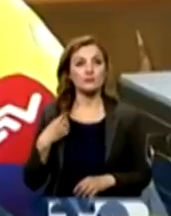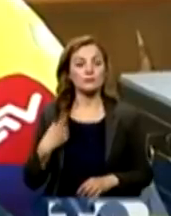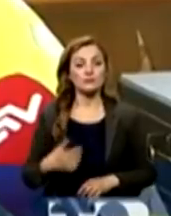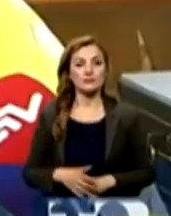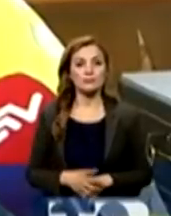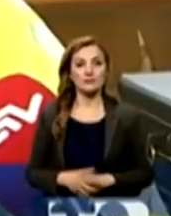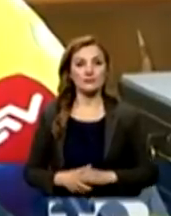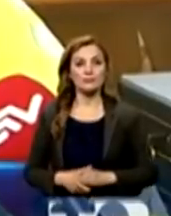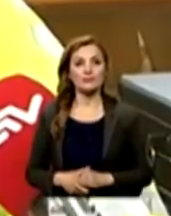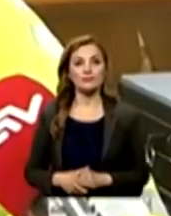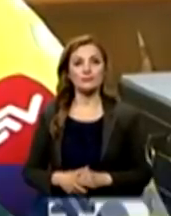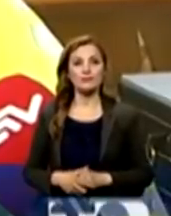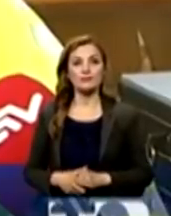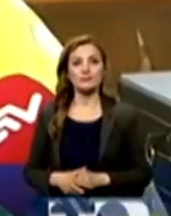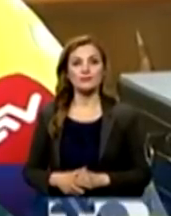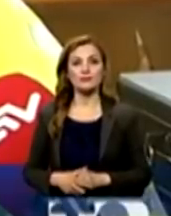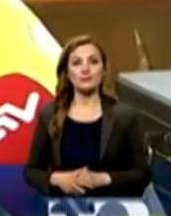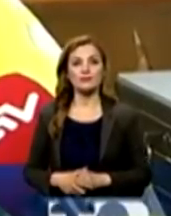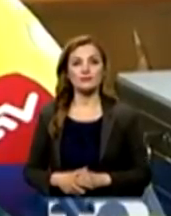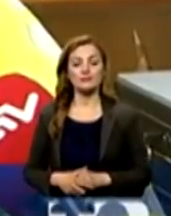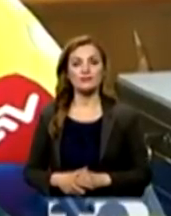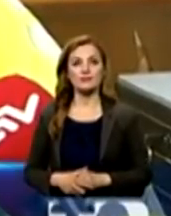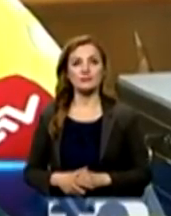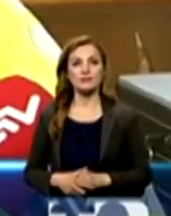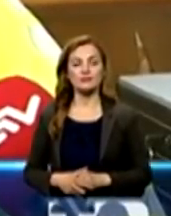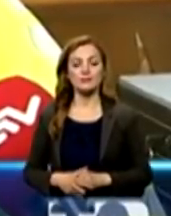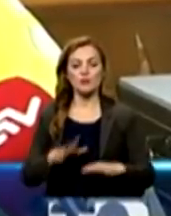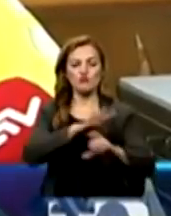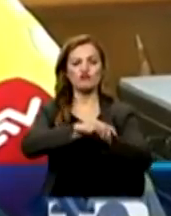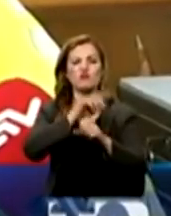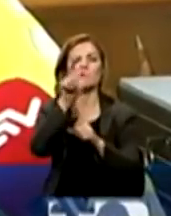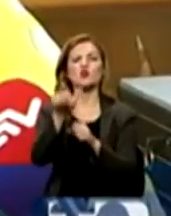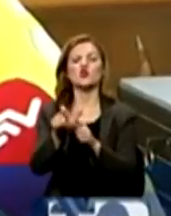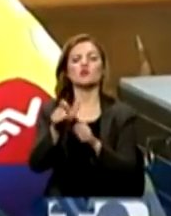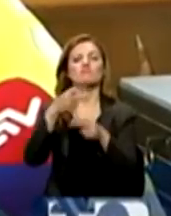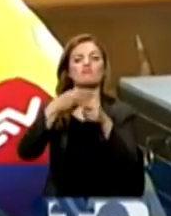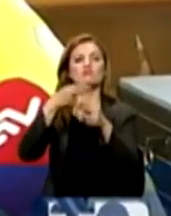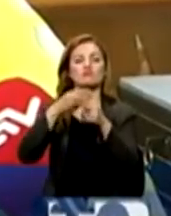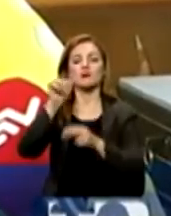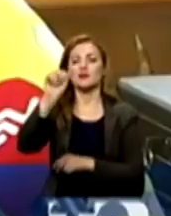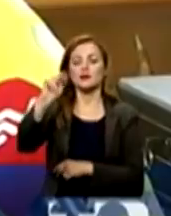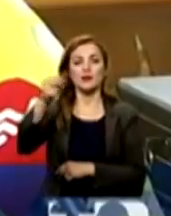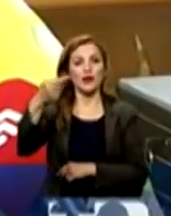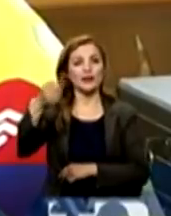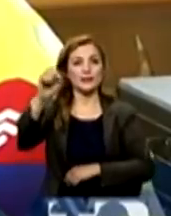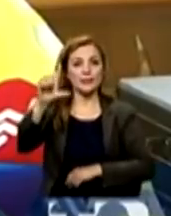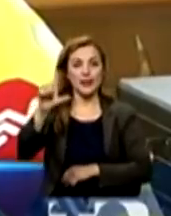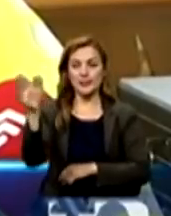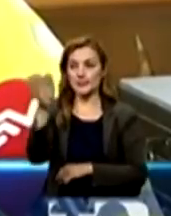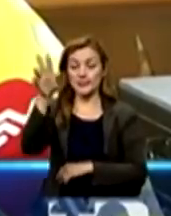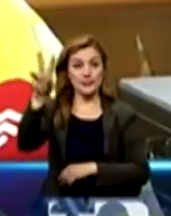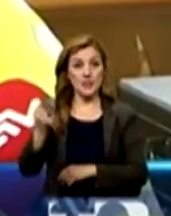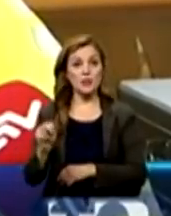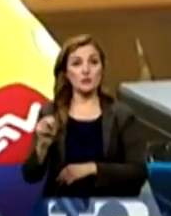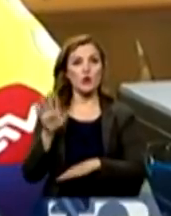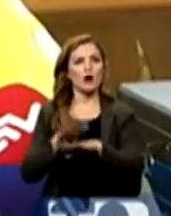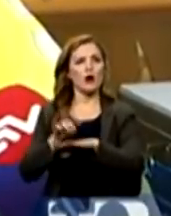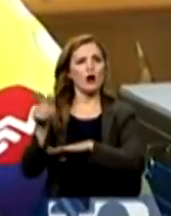a la persona de nombres Ángel N. por delito de